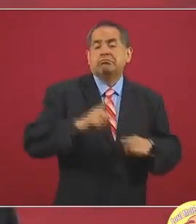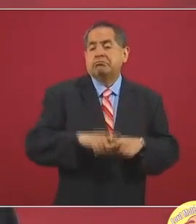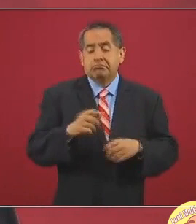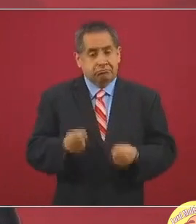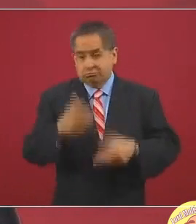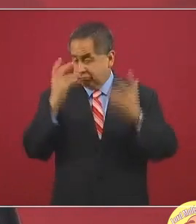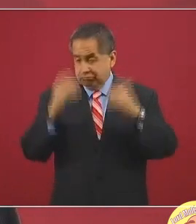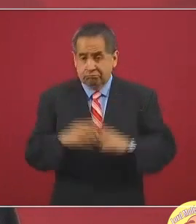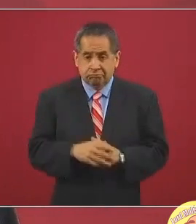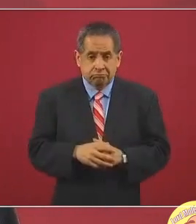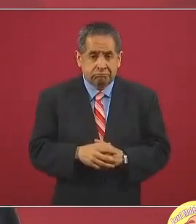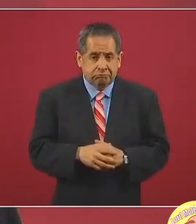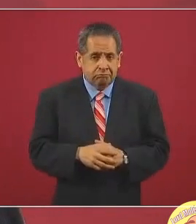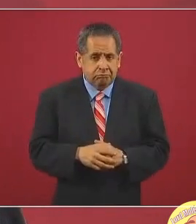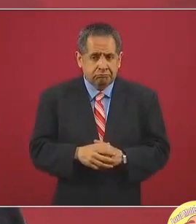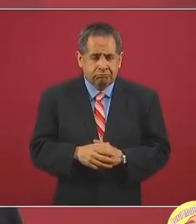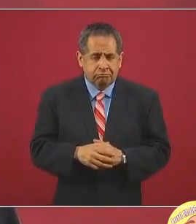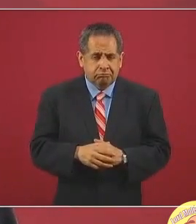por